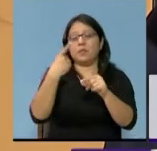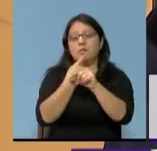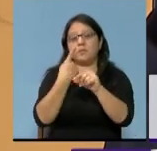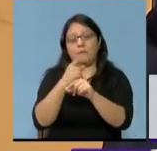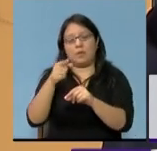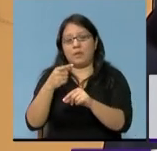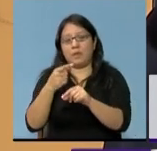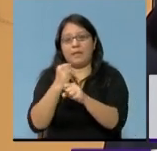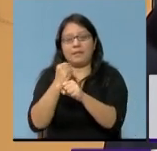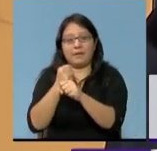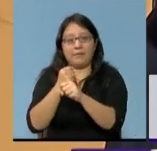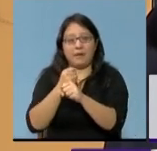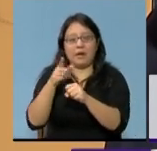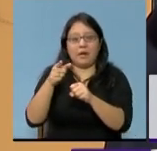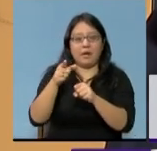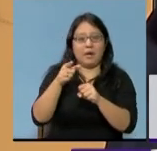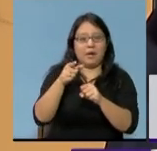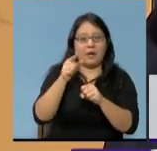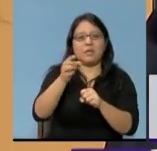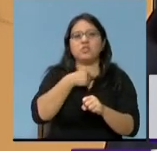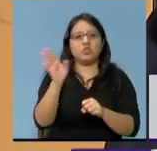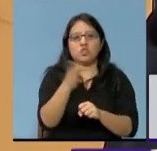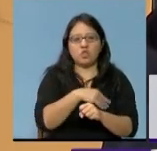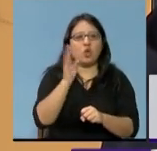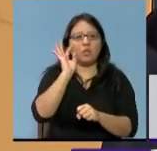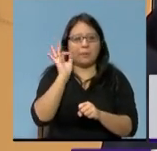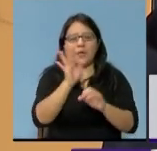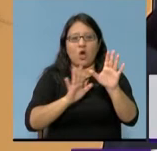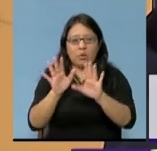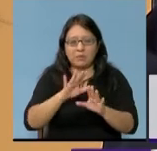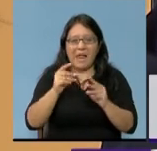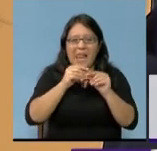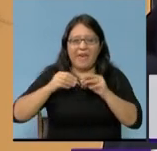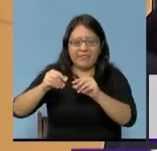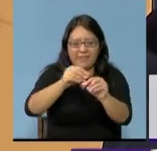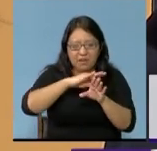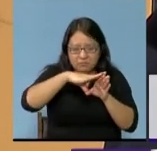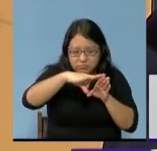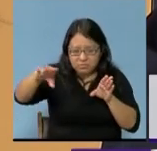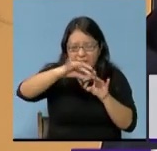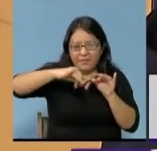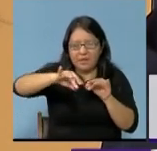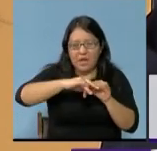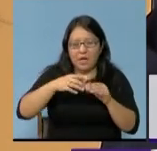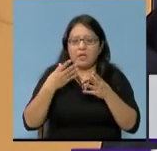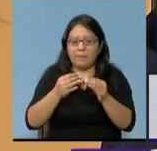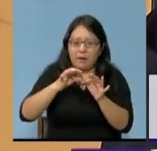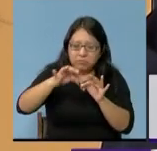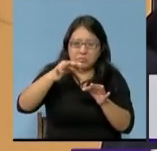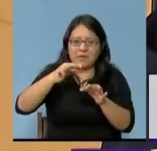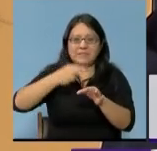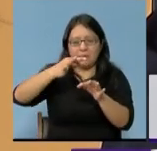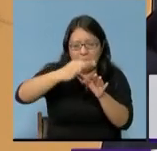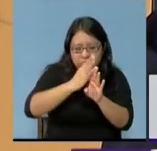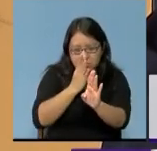a partir también de lo que es toda la cuestión de la preparación de los suelos y el acomodamiento y ahora listo para trasplantarlo en la próximos